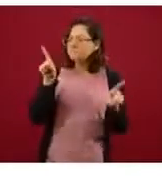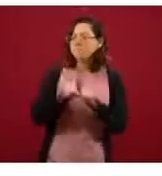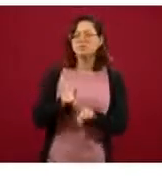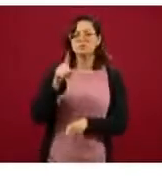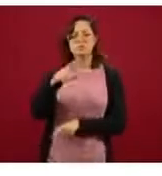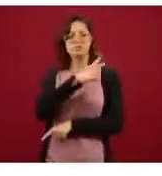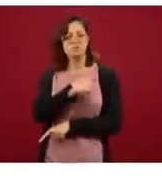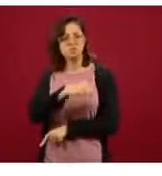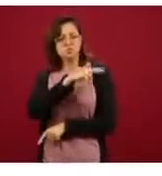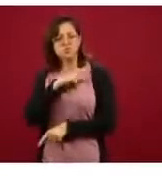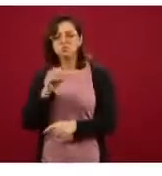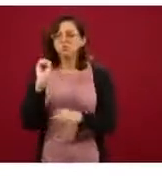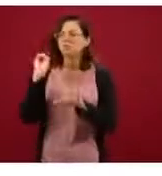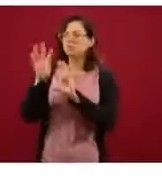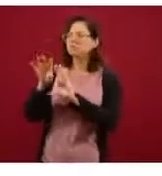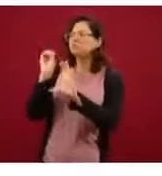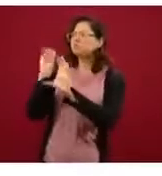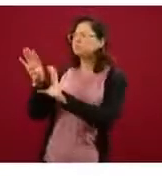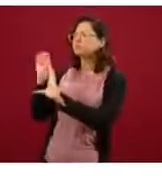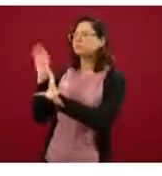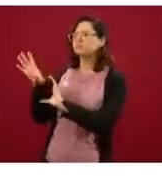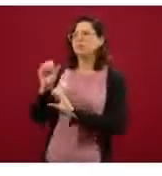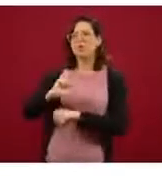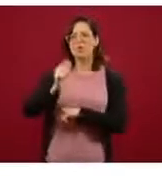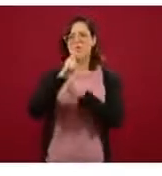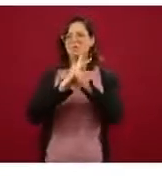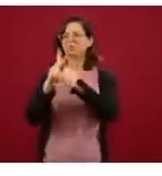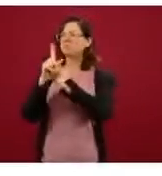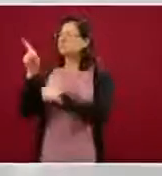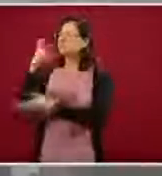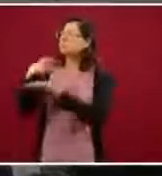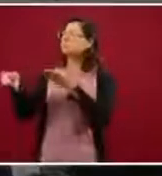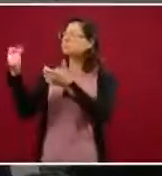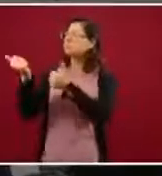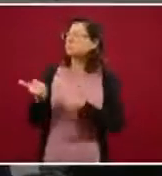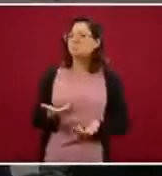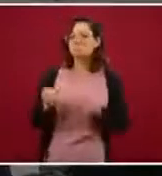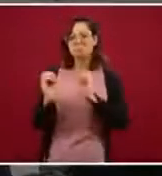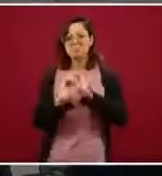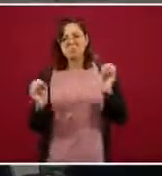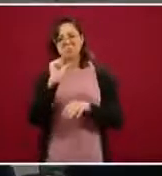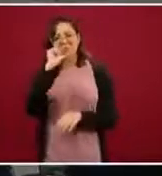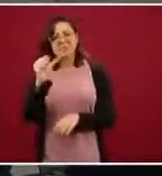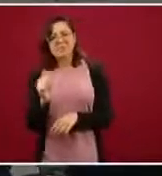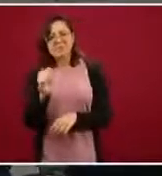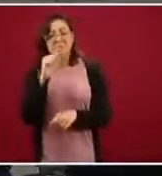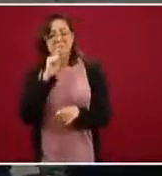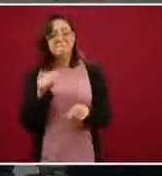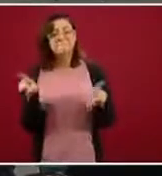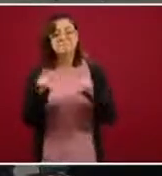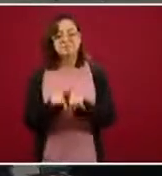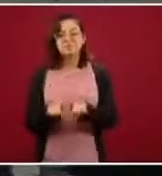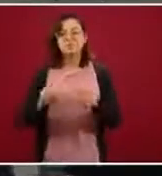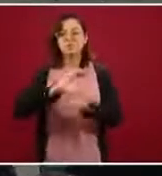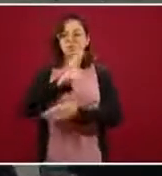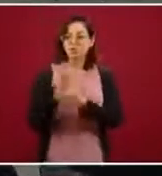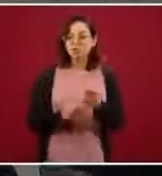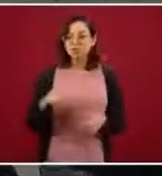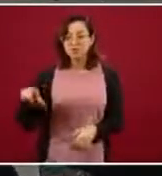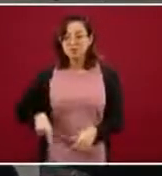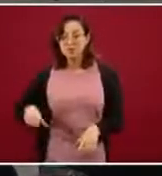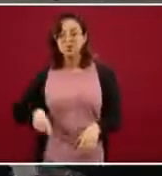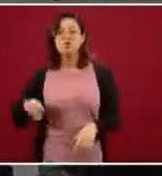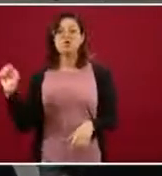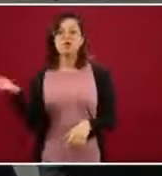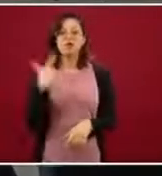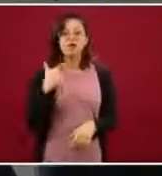Suiza y en los Estados Unidos. En todos los casos encontramos la misma constante. Se trata de contratación gubernamental en el sexenio anterior